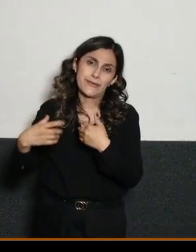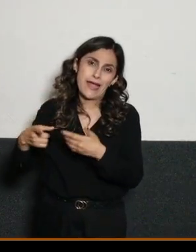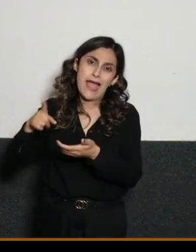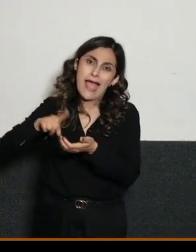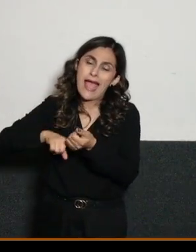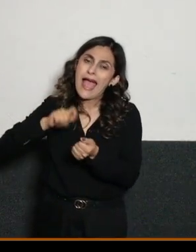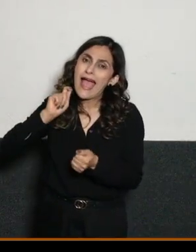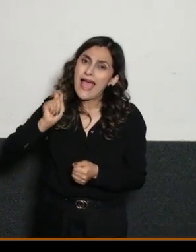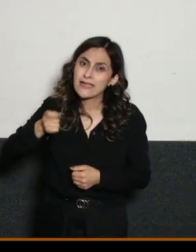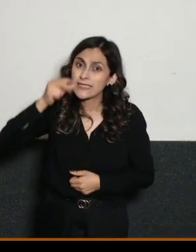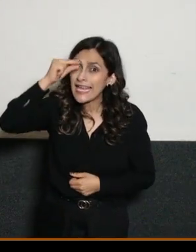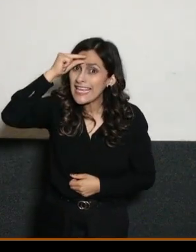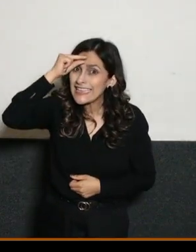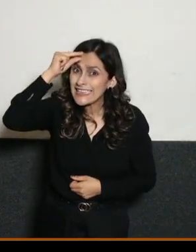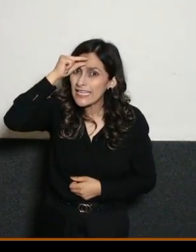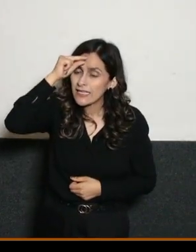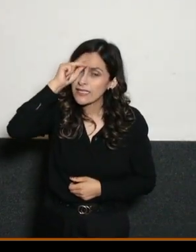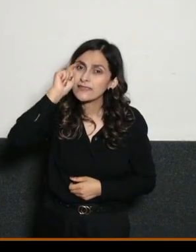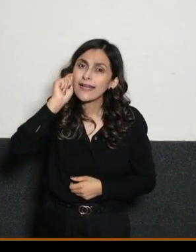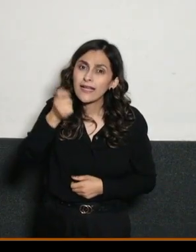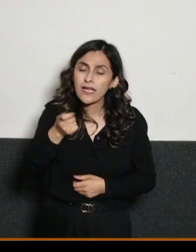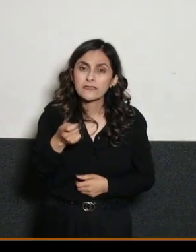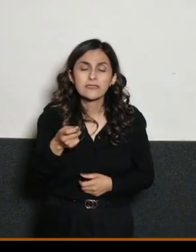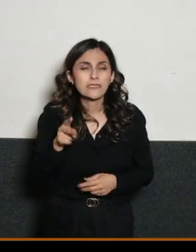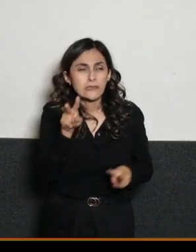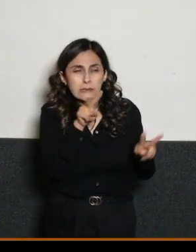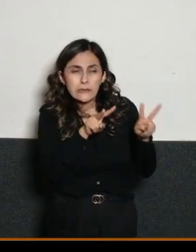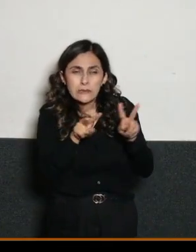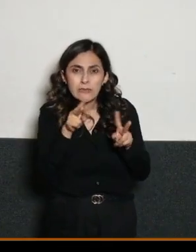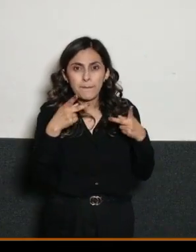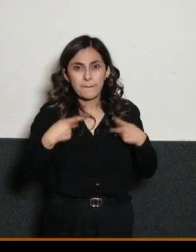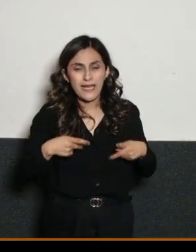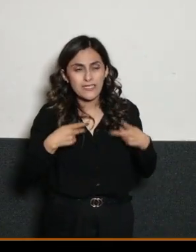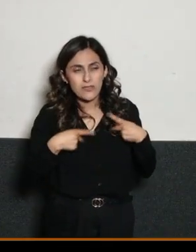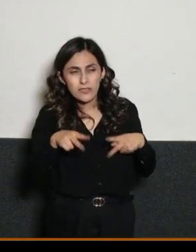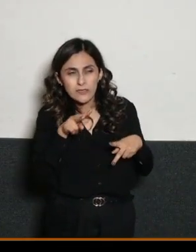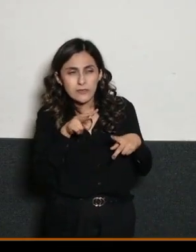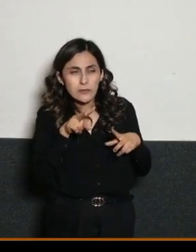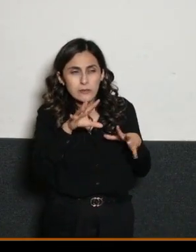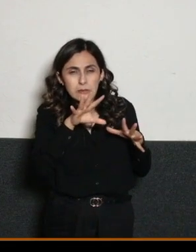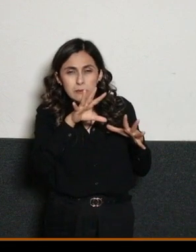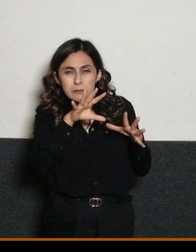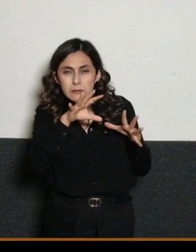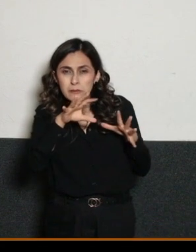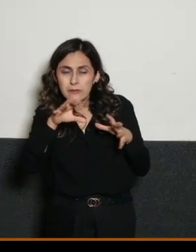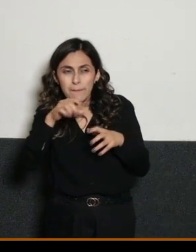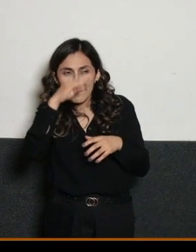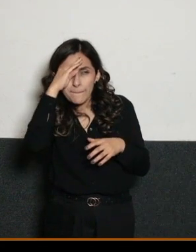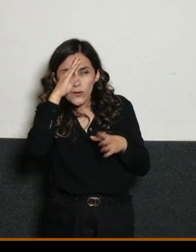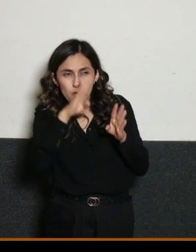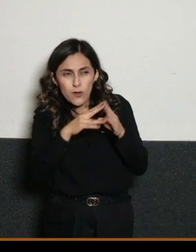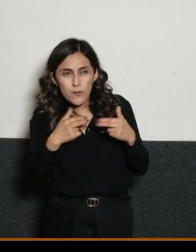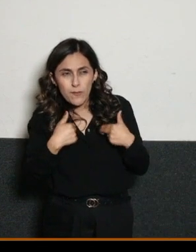está tratando de simular cómo pensamos las personas y los humanos a través de la historia.